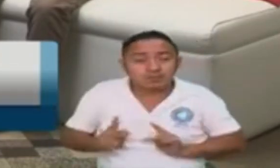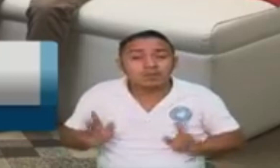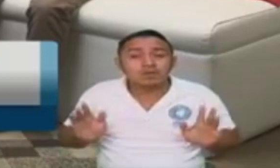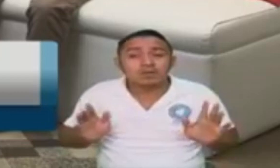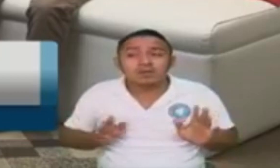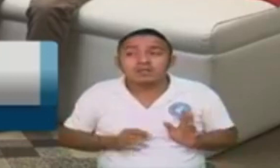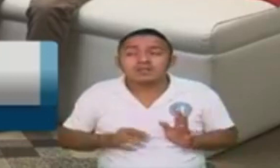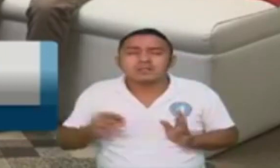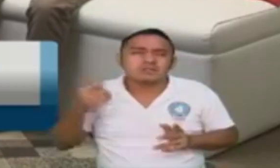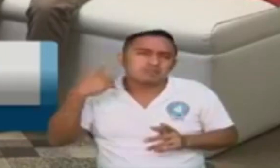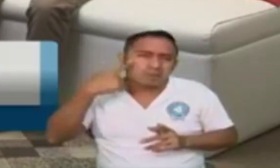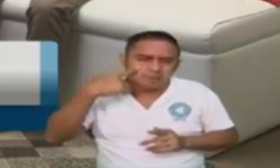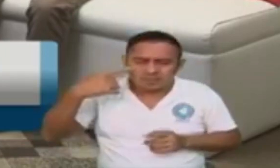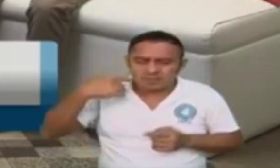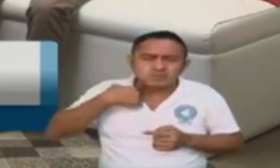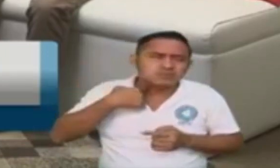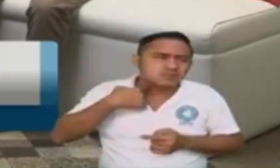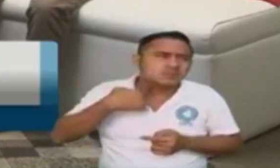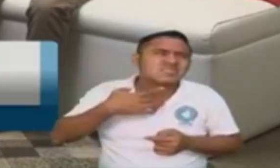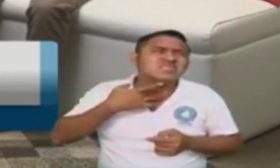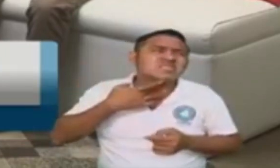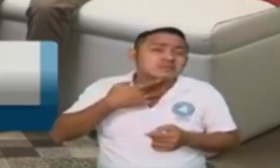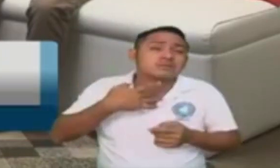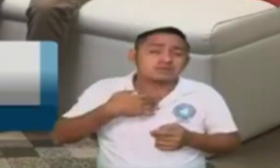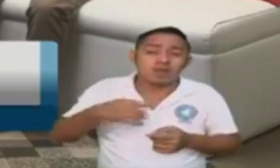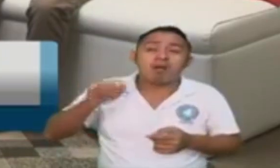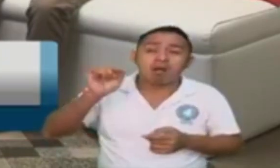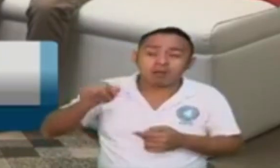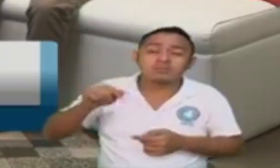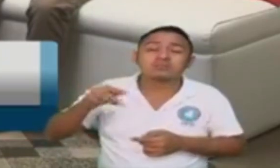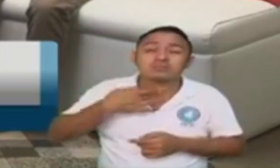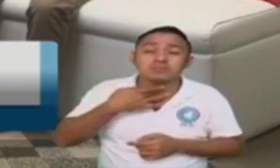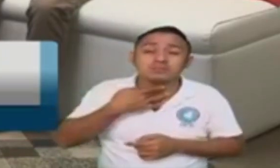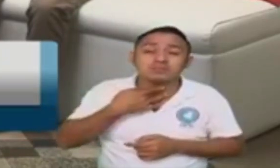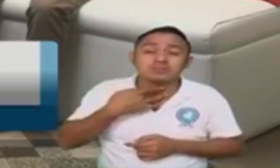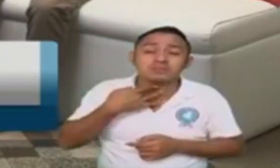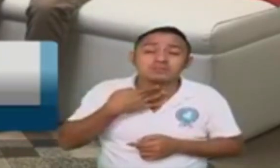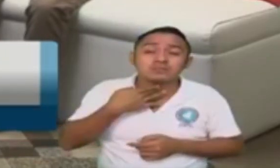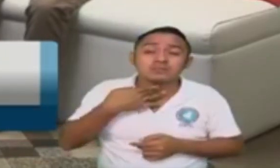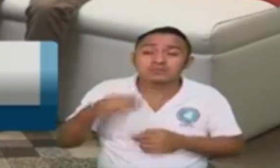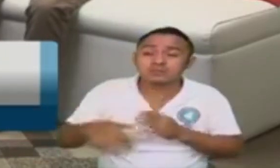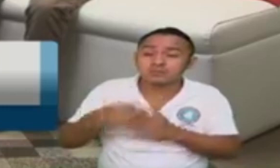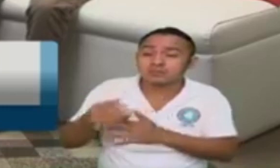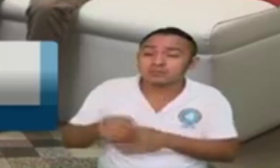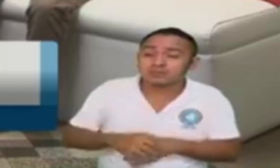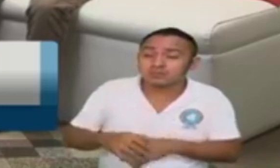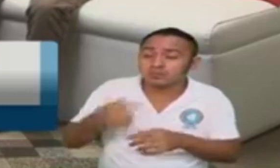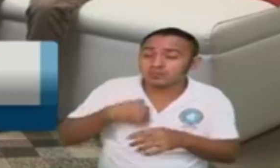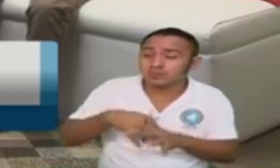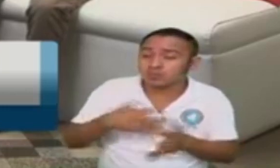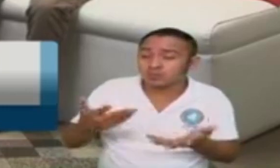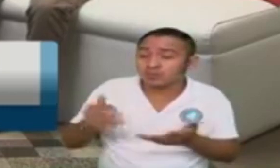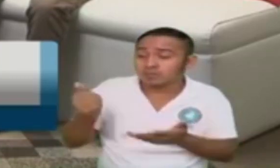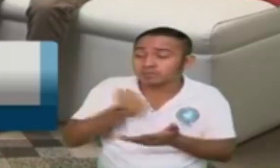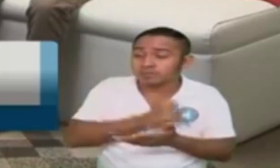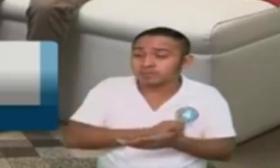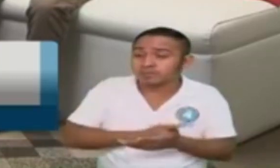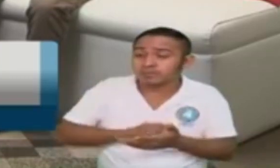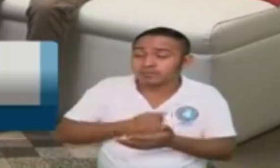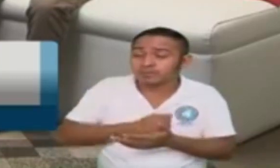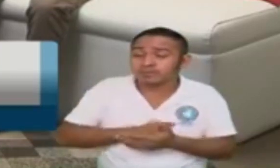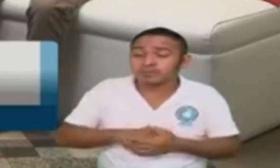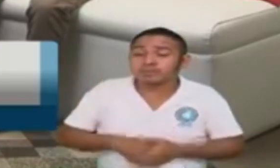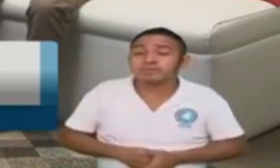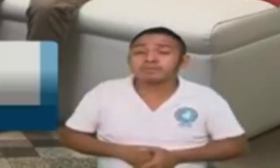Dice que se mira algo, pues vos le tocas, sí, realmente tiene algo, y lo confirmás con el ultrasonido, ese nódulo. Pero si es asintomático, puede